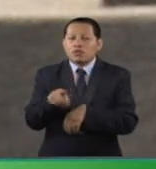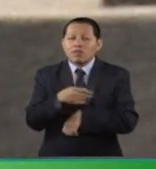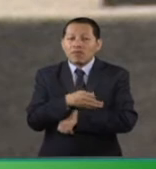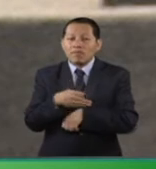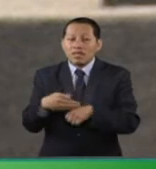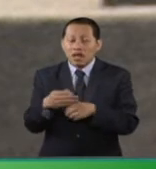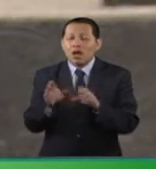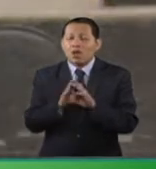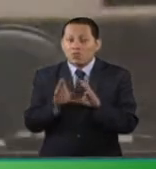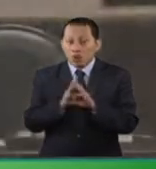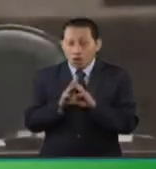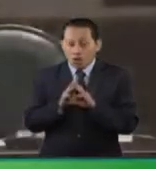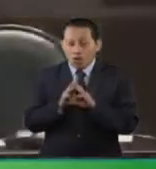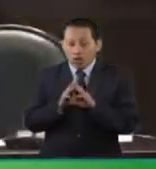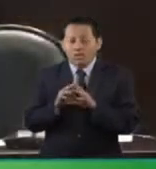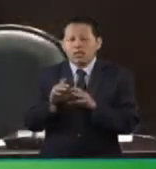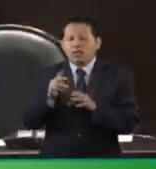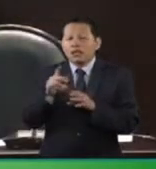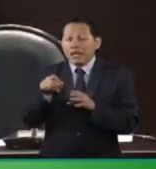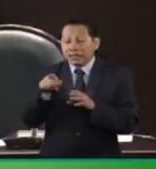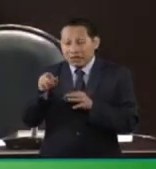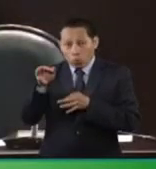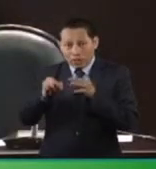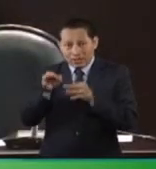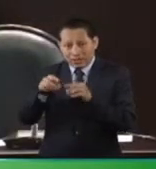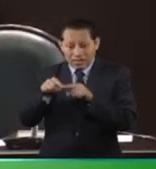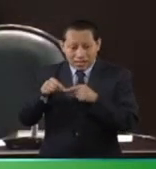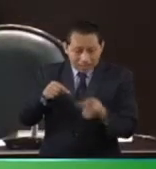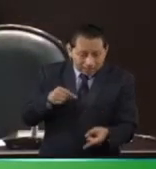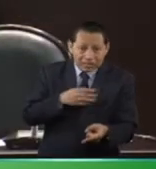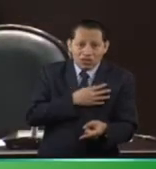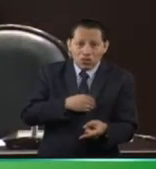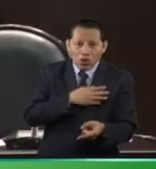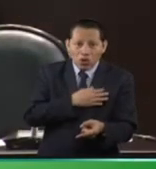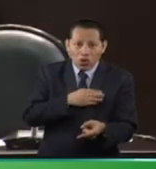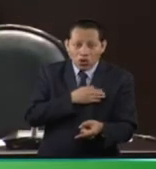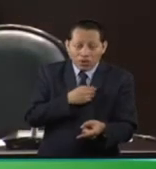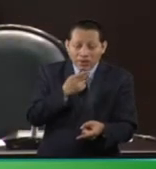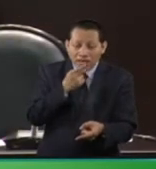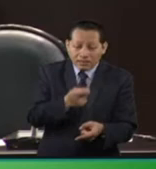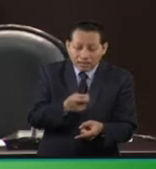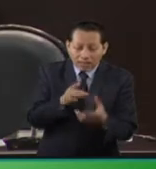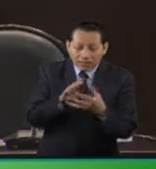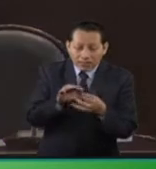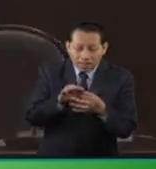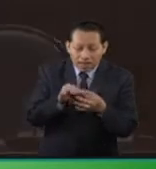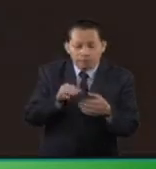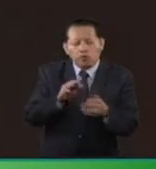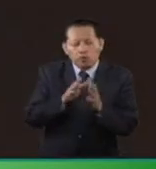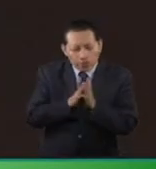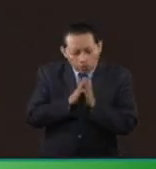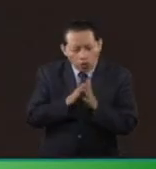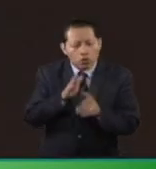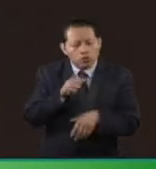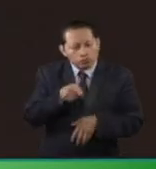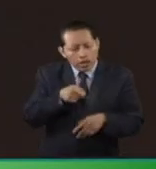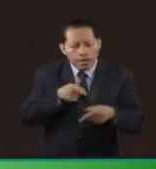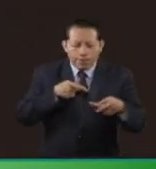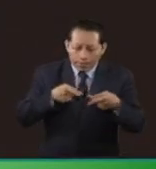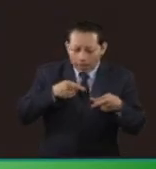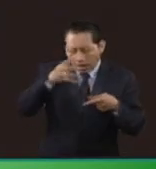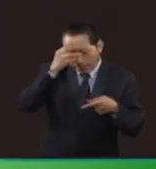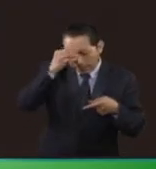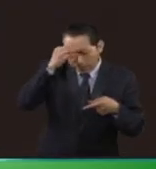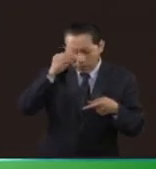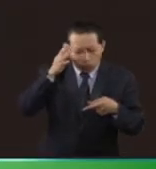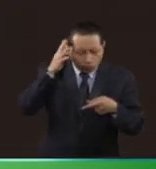puede decir a su hija o hijo que hoy se está preparando para un futuro, para en un futuro alcanzar cualquier